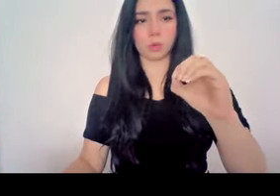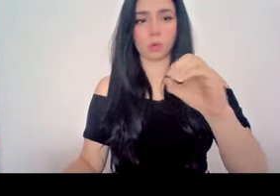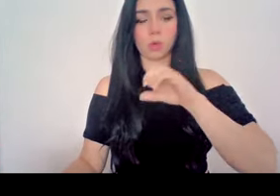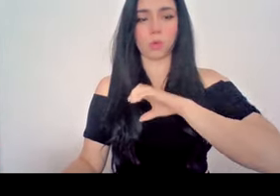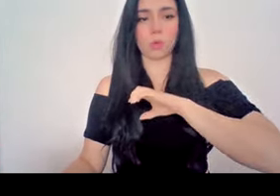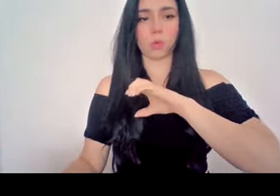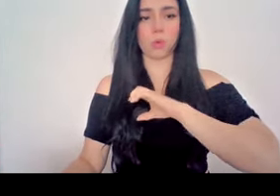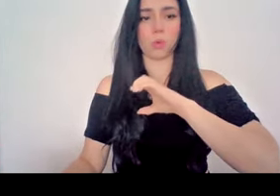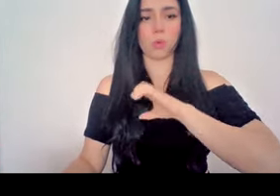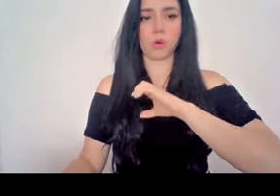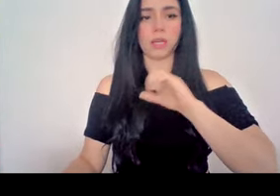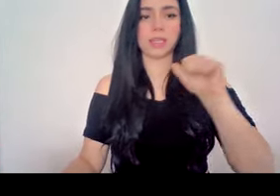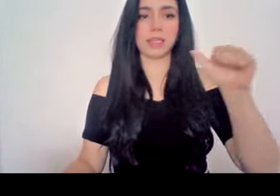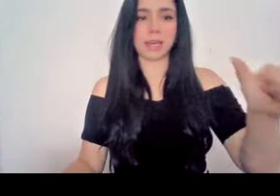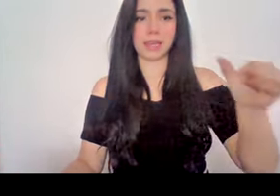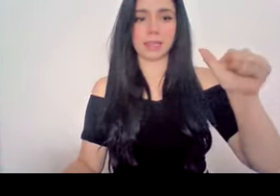cuñado,